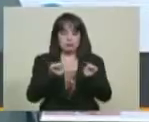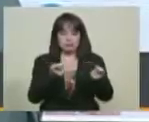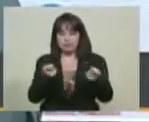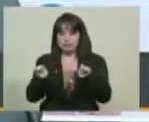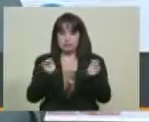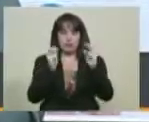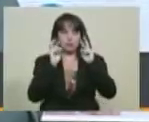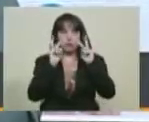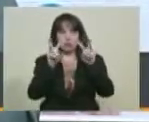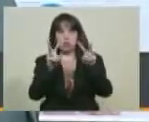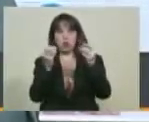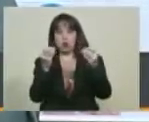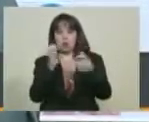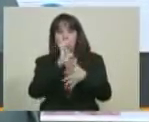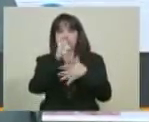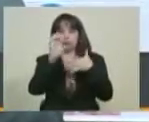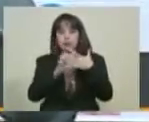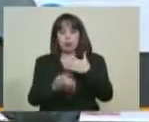visión estratégica.